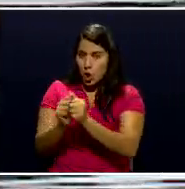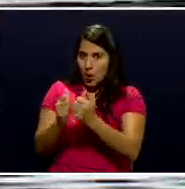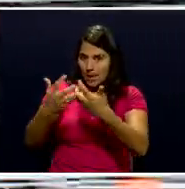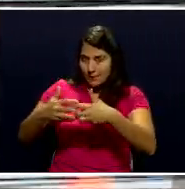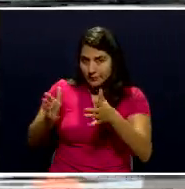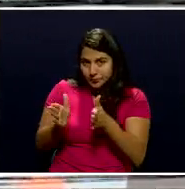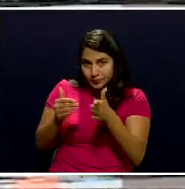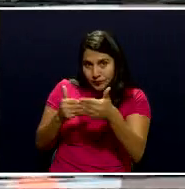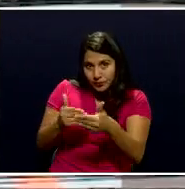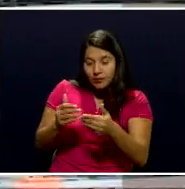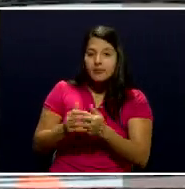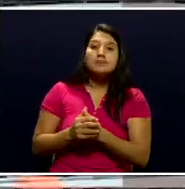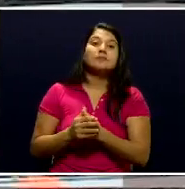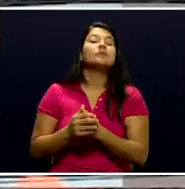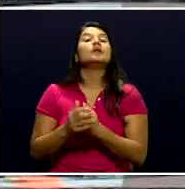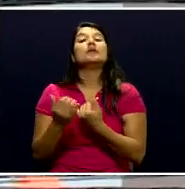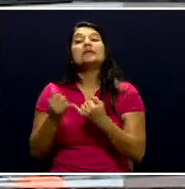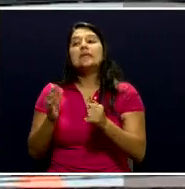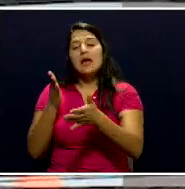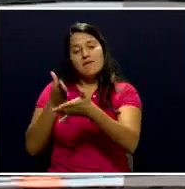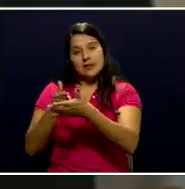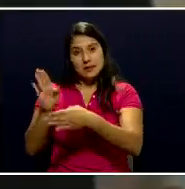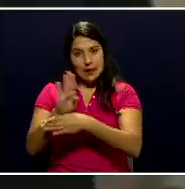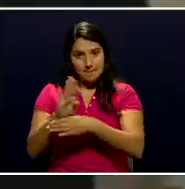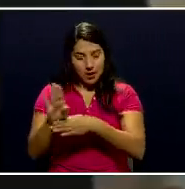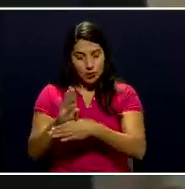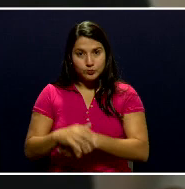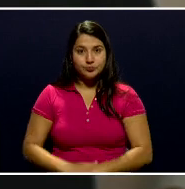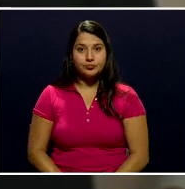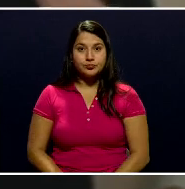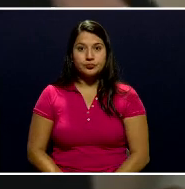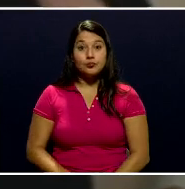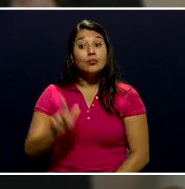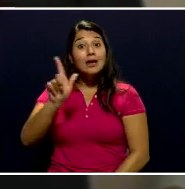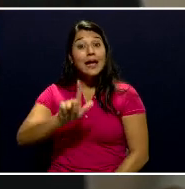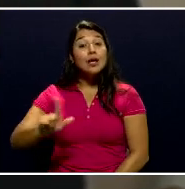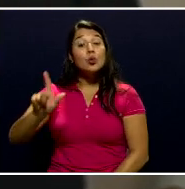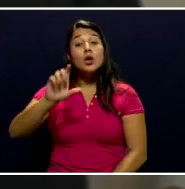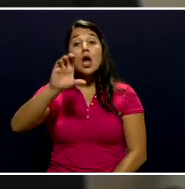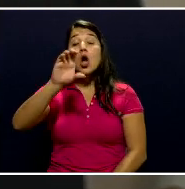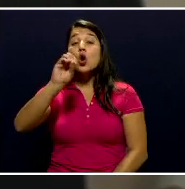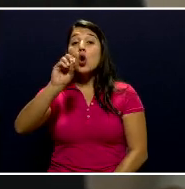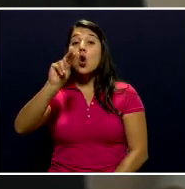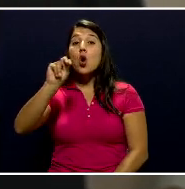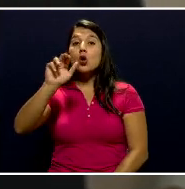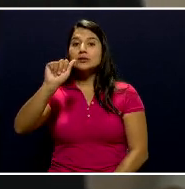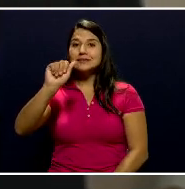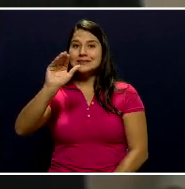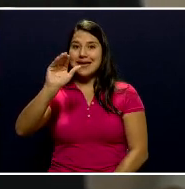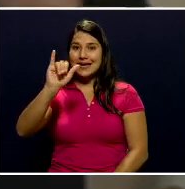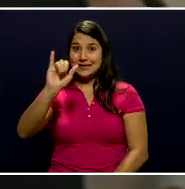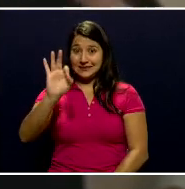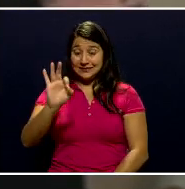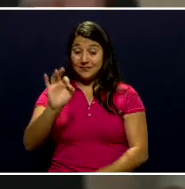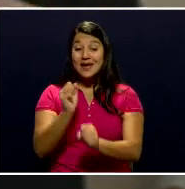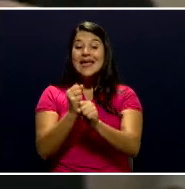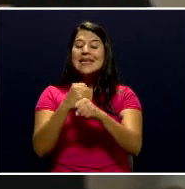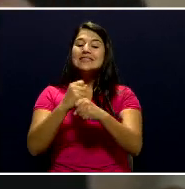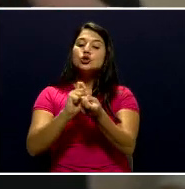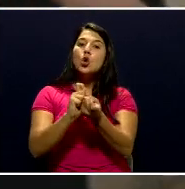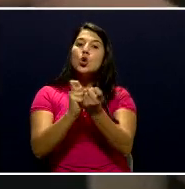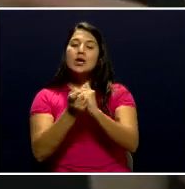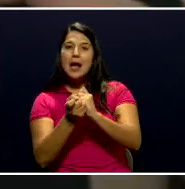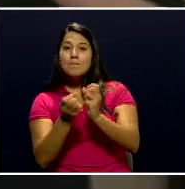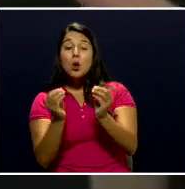el funcionamiento óptimo de la institución bancaria. El lunes, la CONACYF hizo una flexibilización de